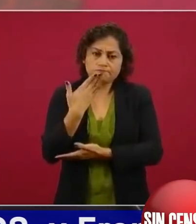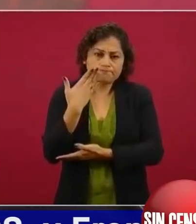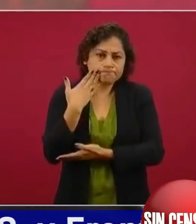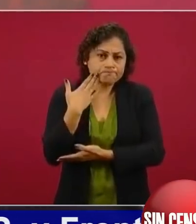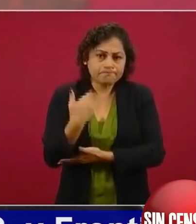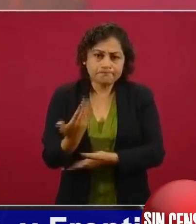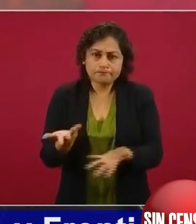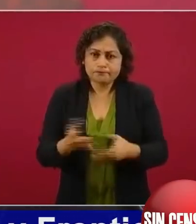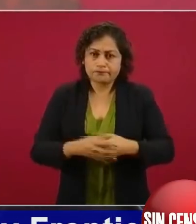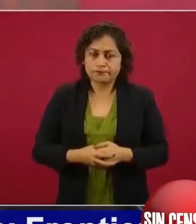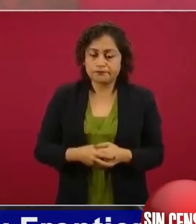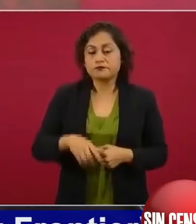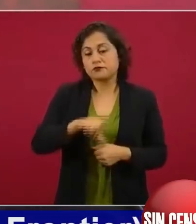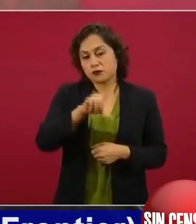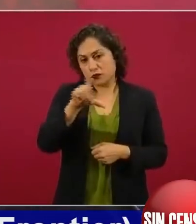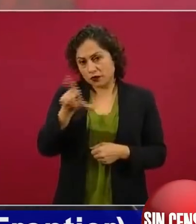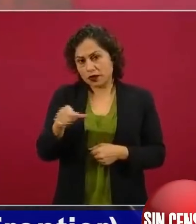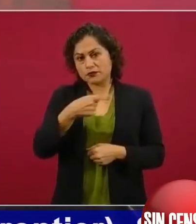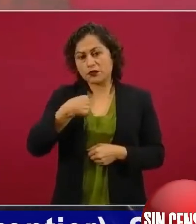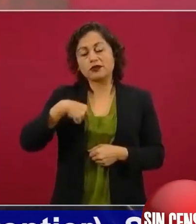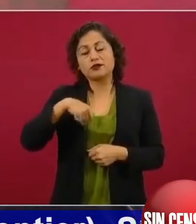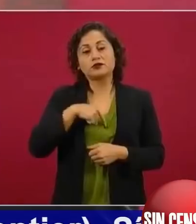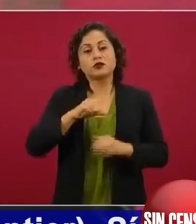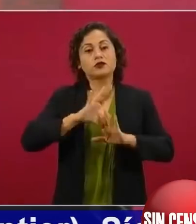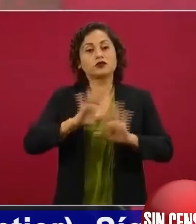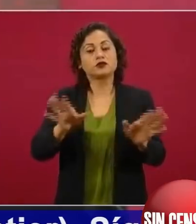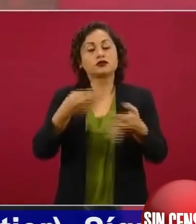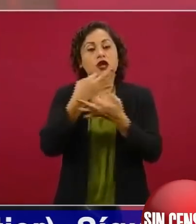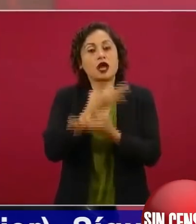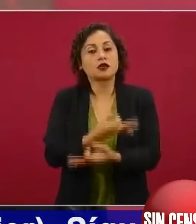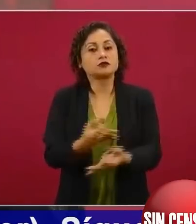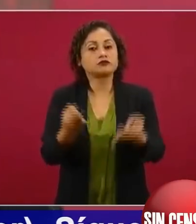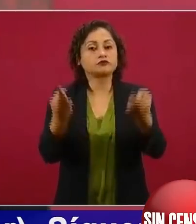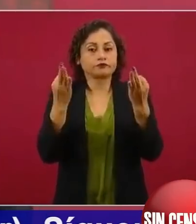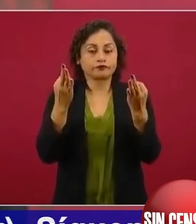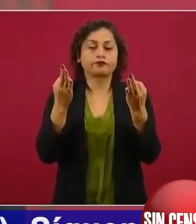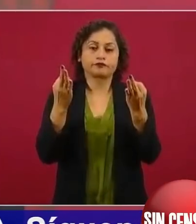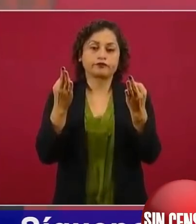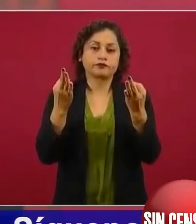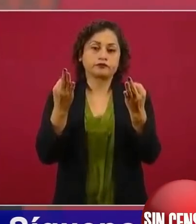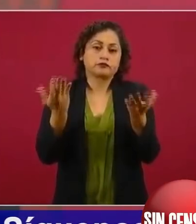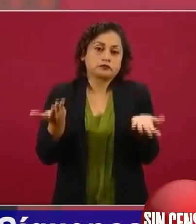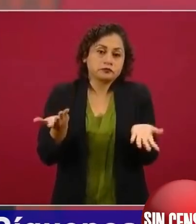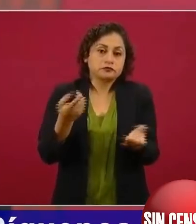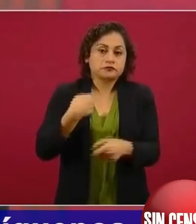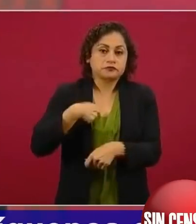a pronunciarnos, vamos a expresar